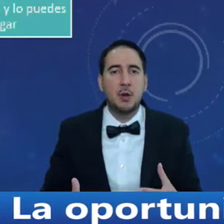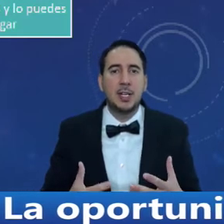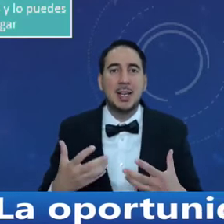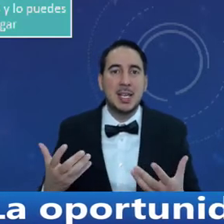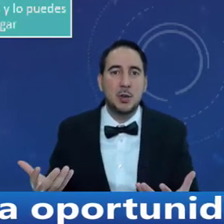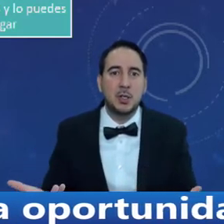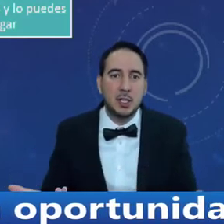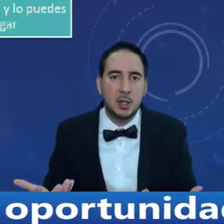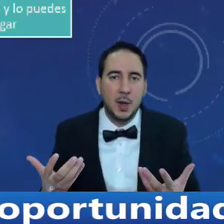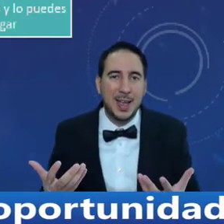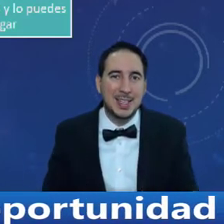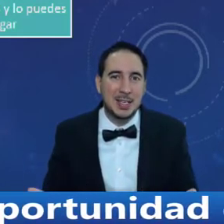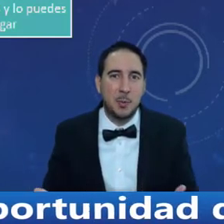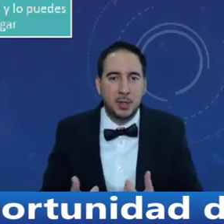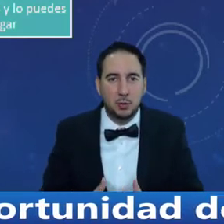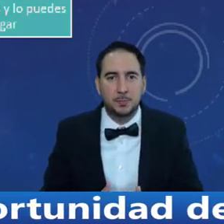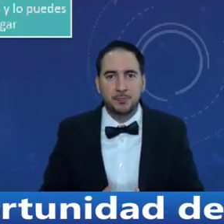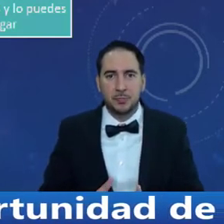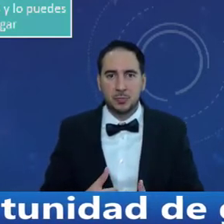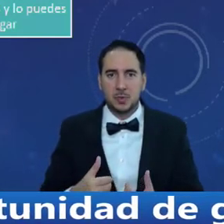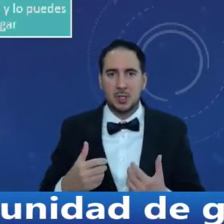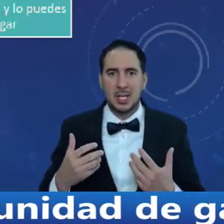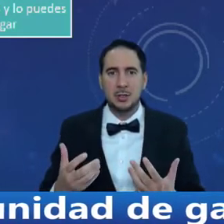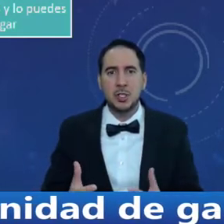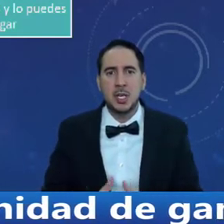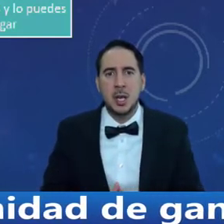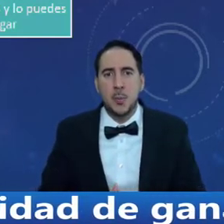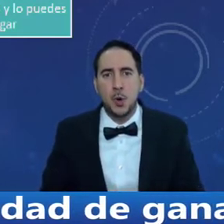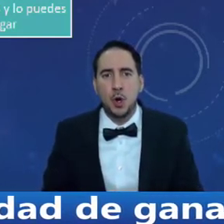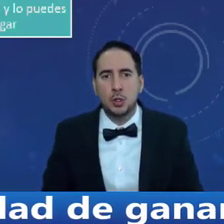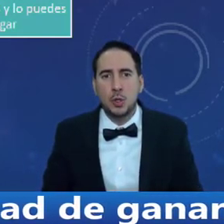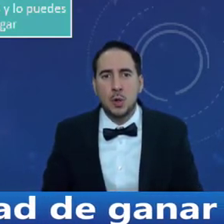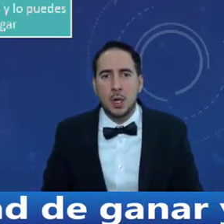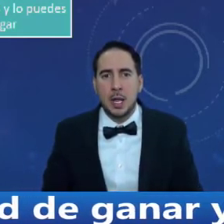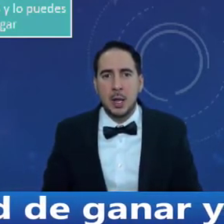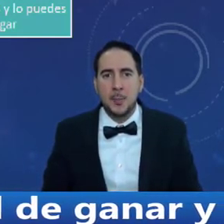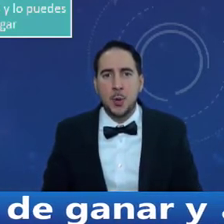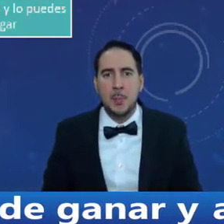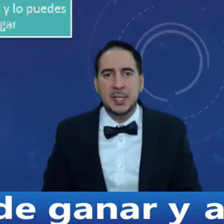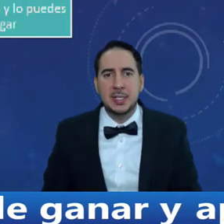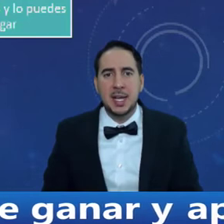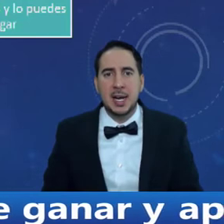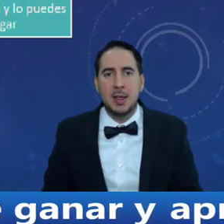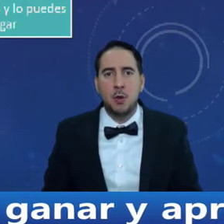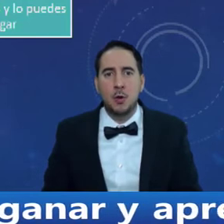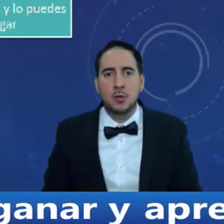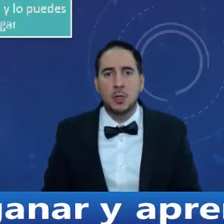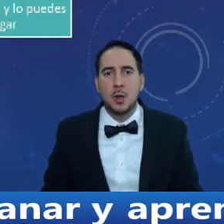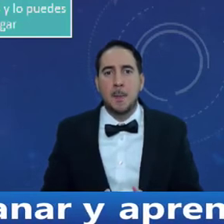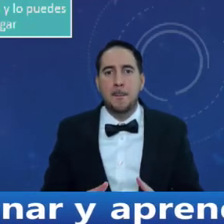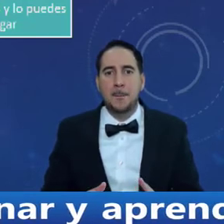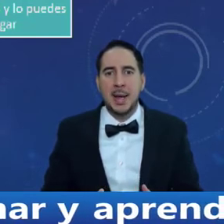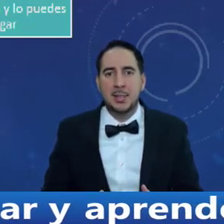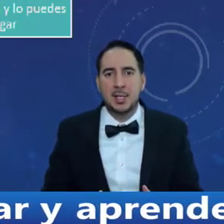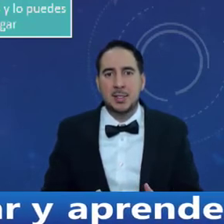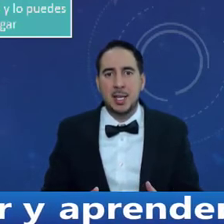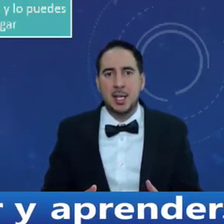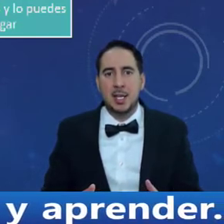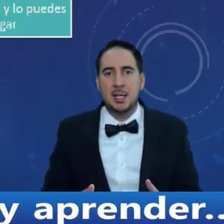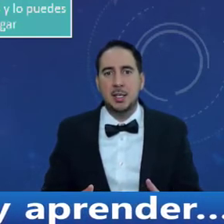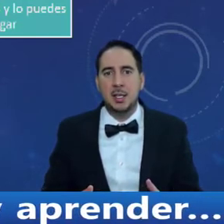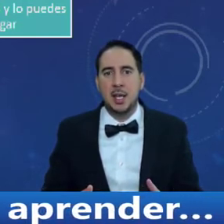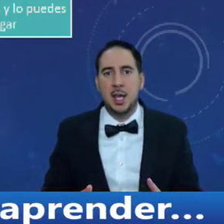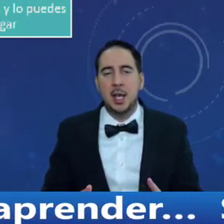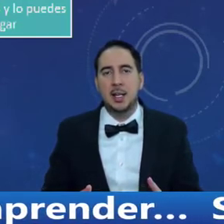Eso fue lo que tenía yo entendido en ese momento. Entonces, por lo otro, puedes presentar las dos partes